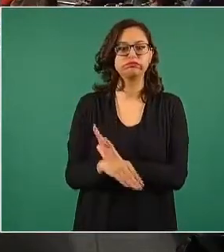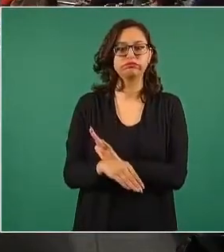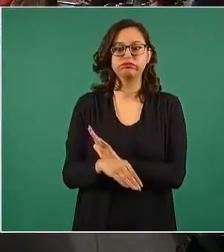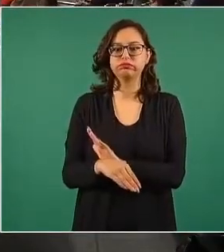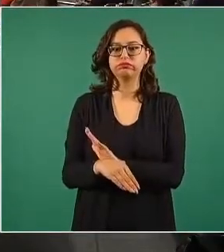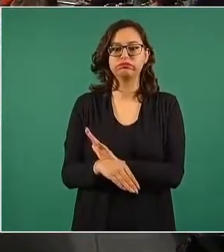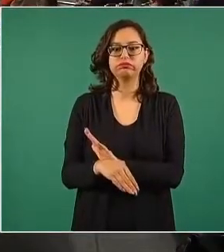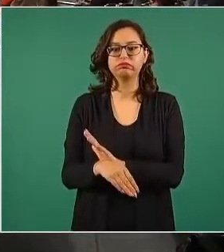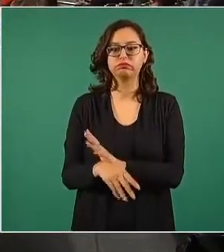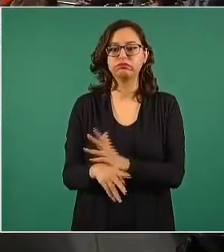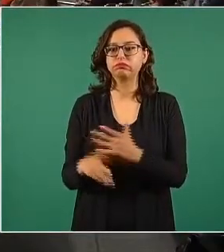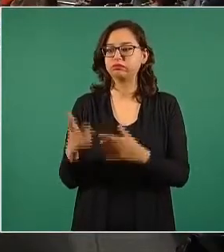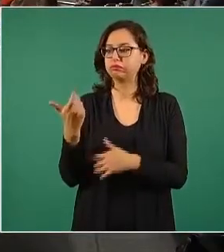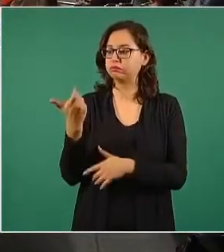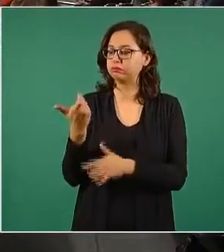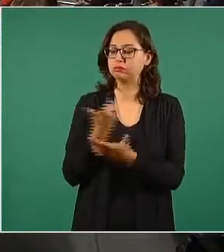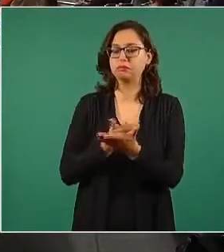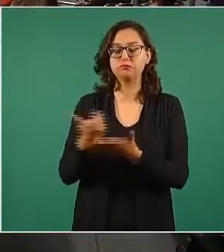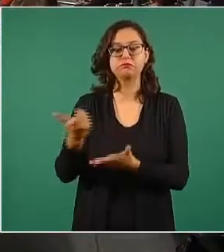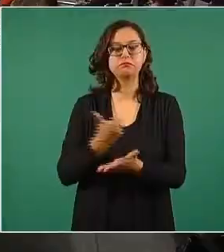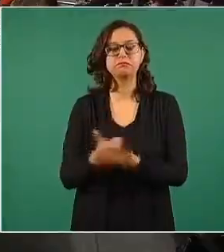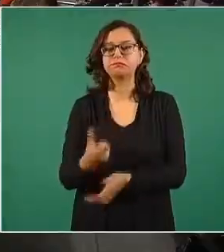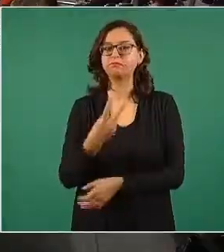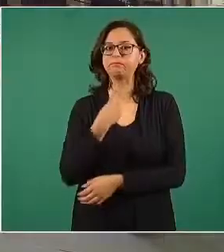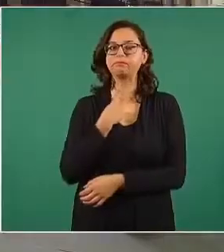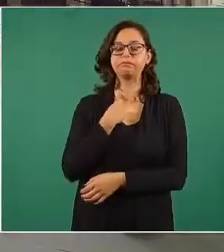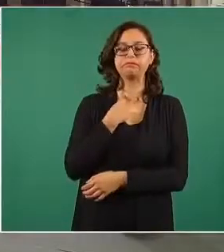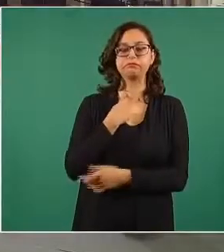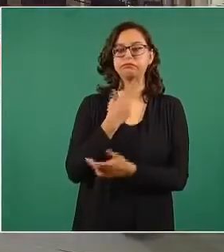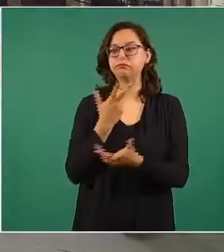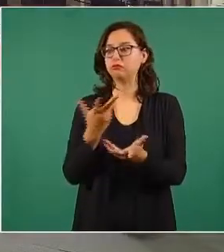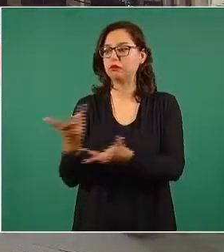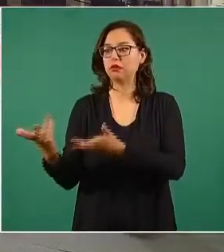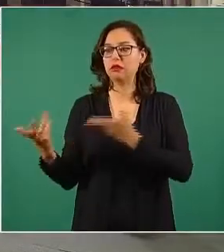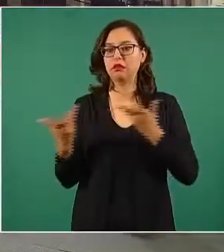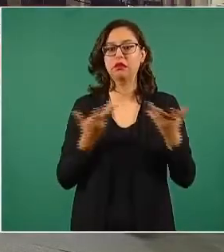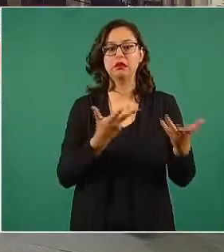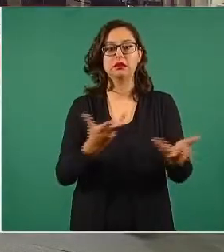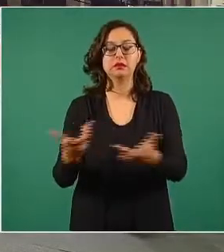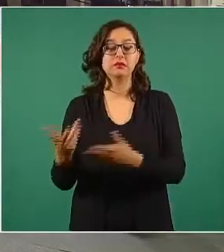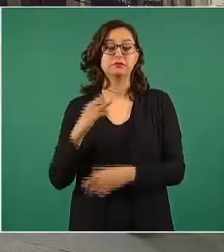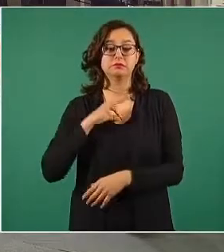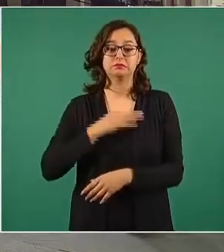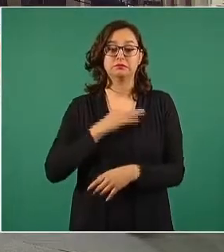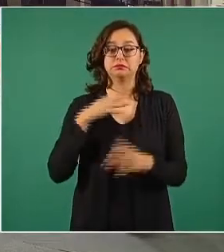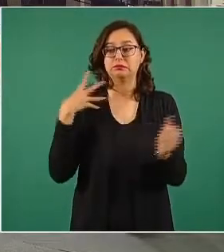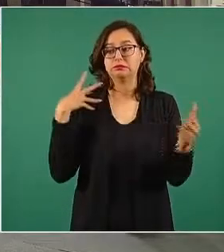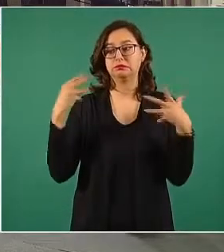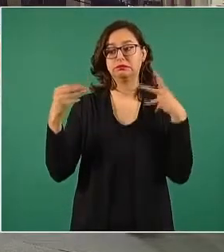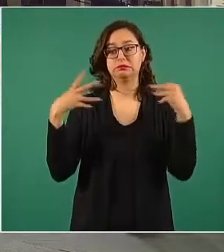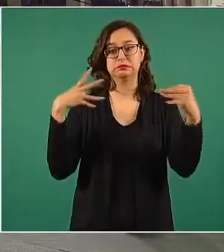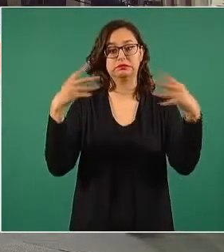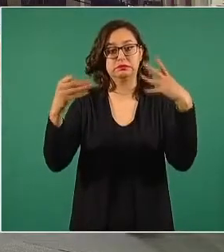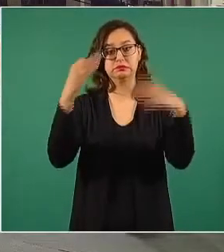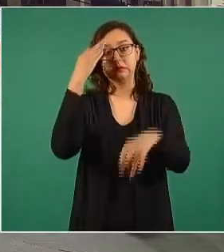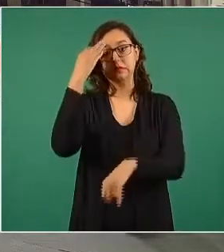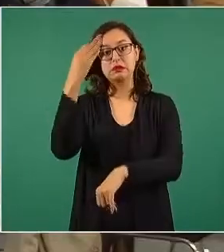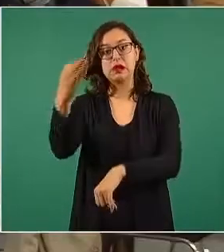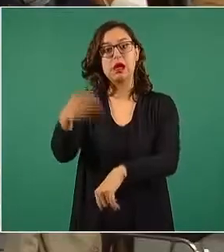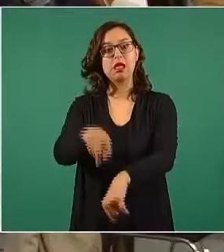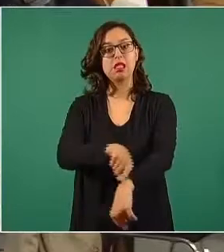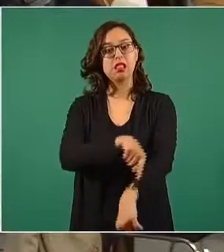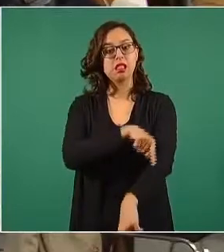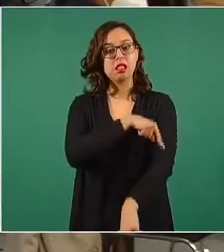en los salarios, ya no alcanza el dinero porque la pandemia ha sido muy larga y